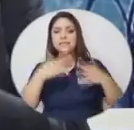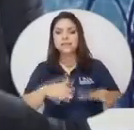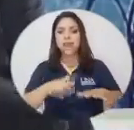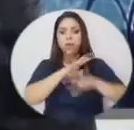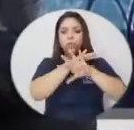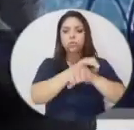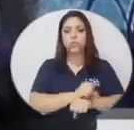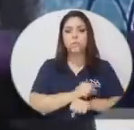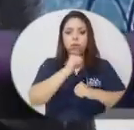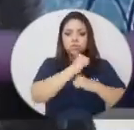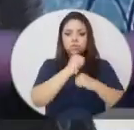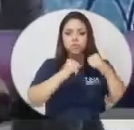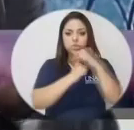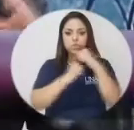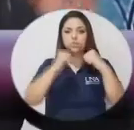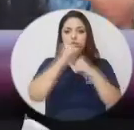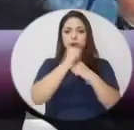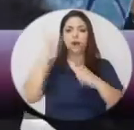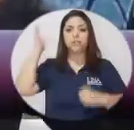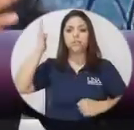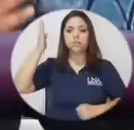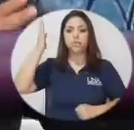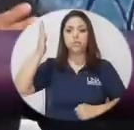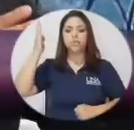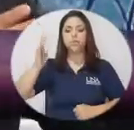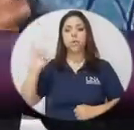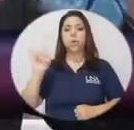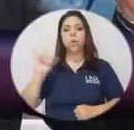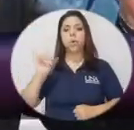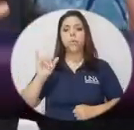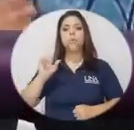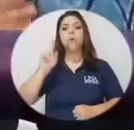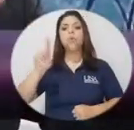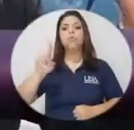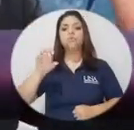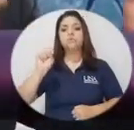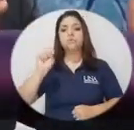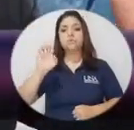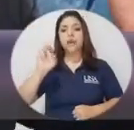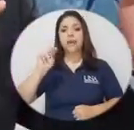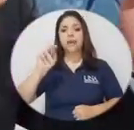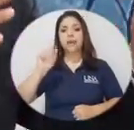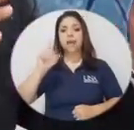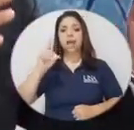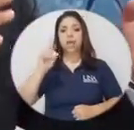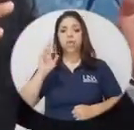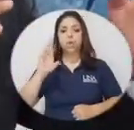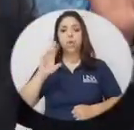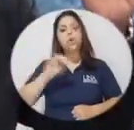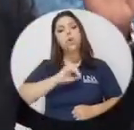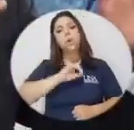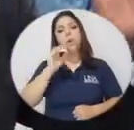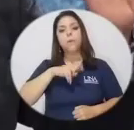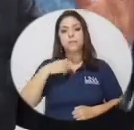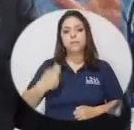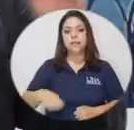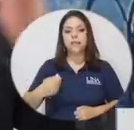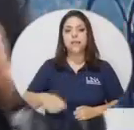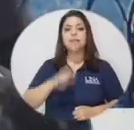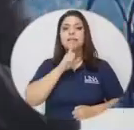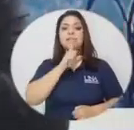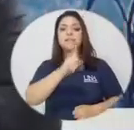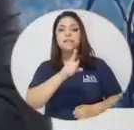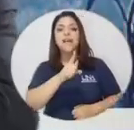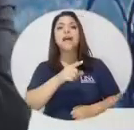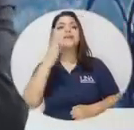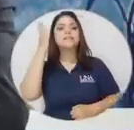estructurar discursos como vicepresidente o como un largo senador, pero un senador que la gente cuando lo escucha en el Congreso de Estados Unidos sabe que lo